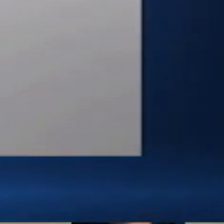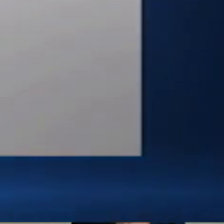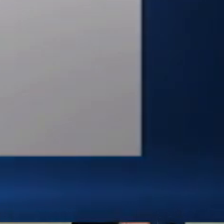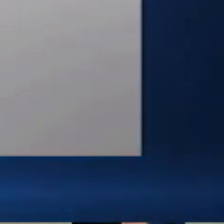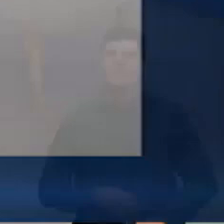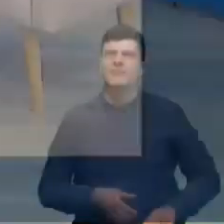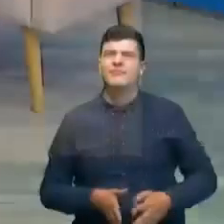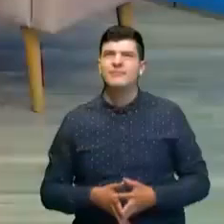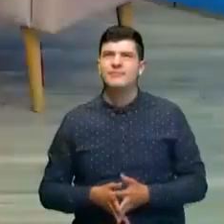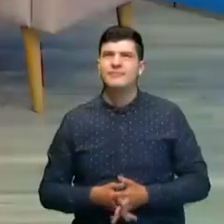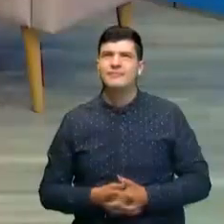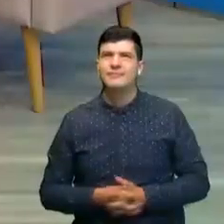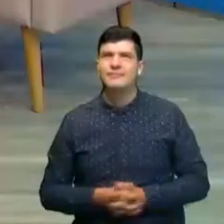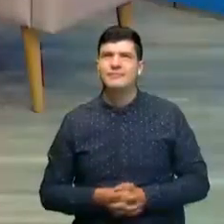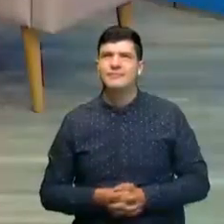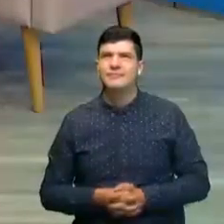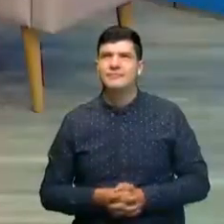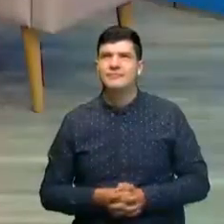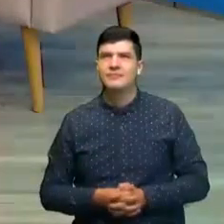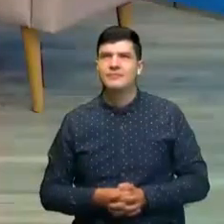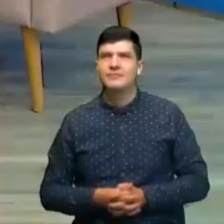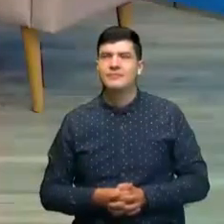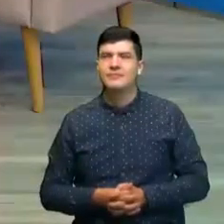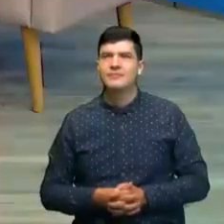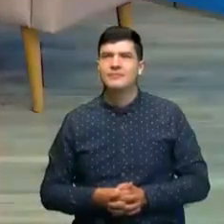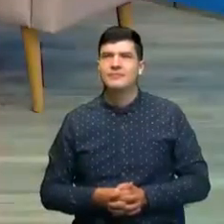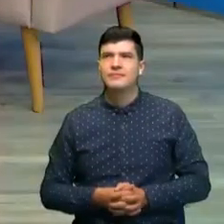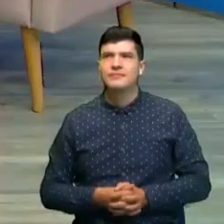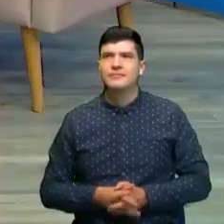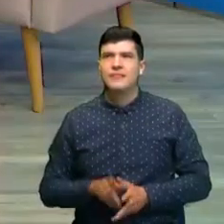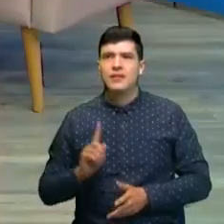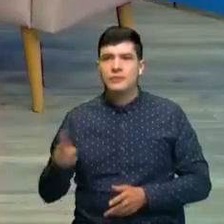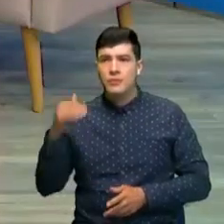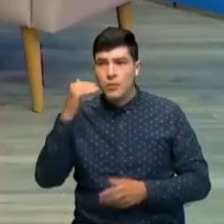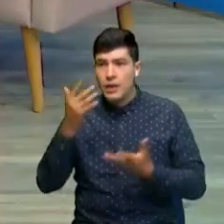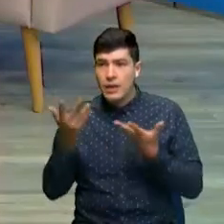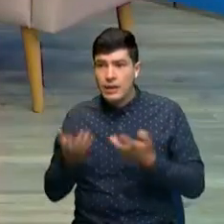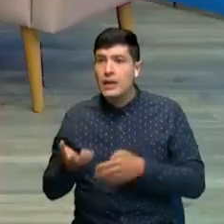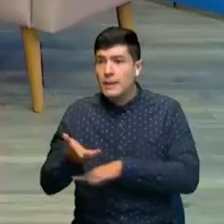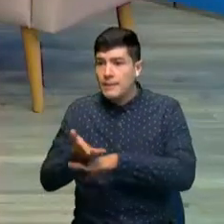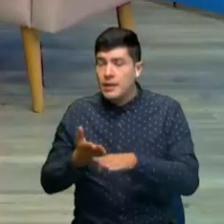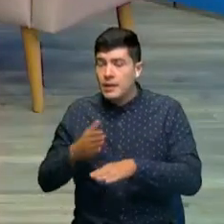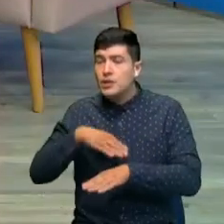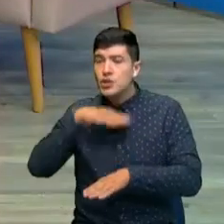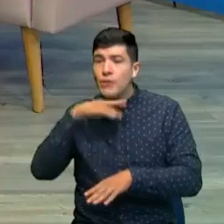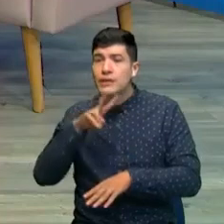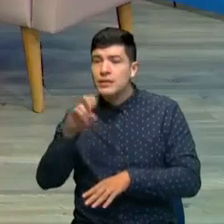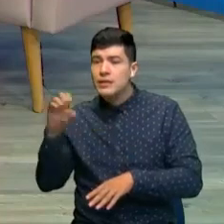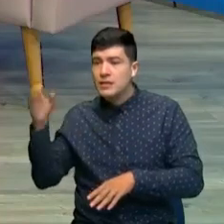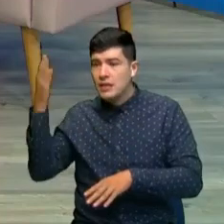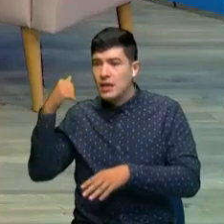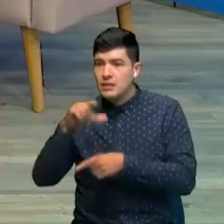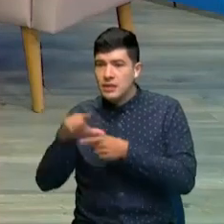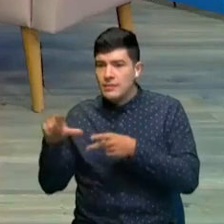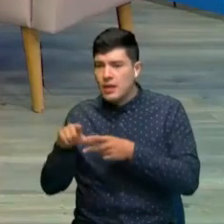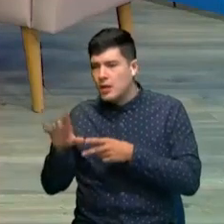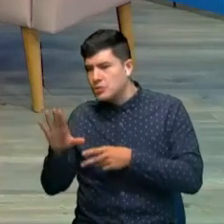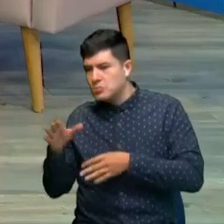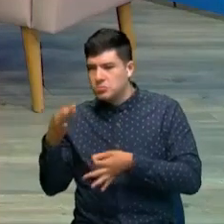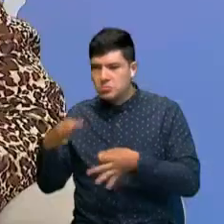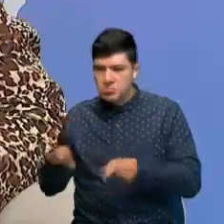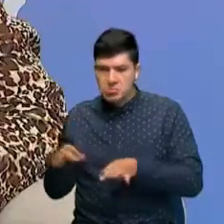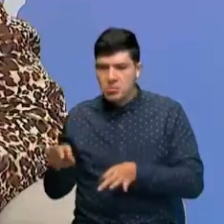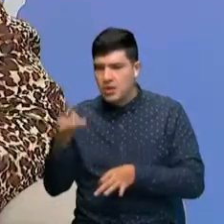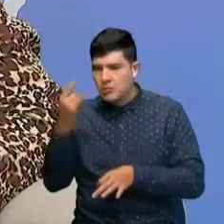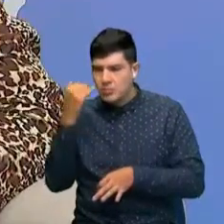que le sobraron, que cotizó de más, no que le sobraron, que cotizó de más. Exacto. Y pues quiere ver si su condición de madre soltera de pronto le ayuda. Pues le